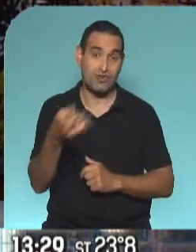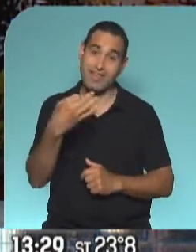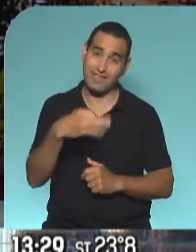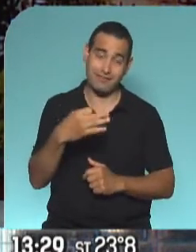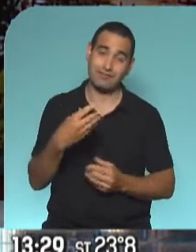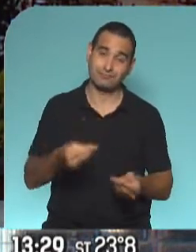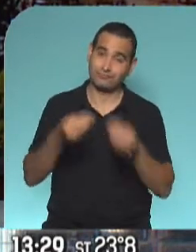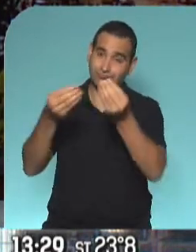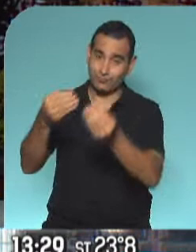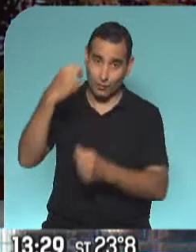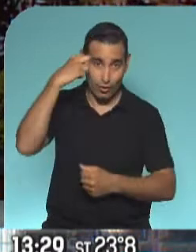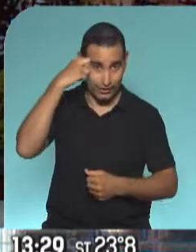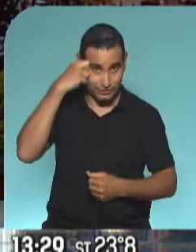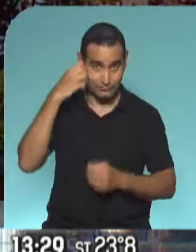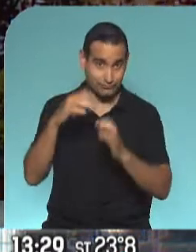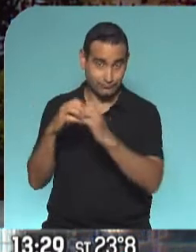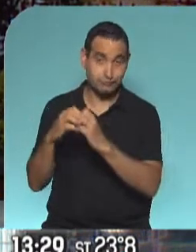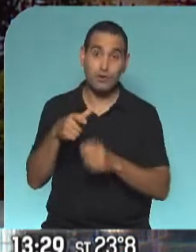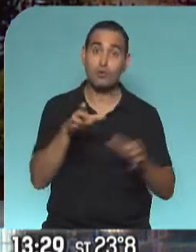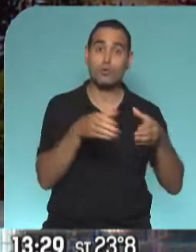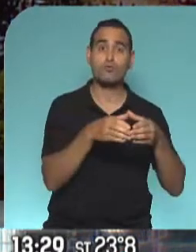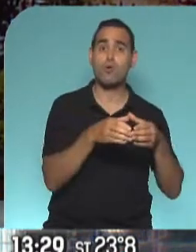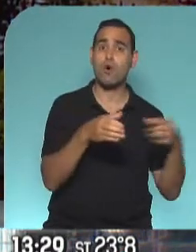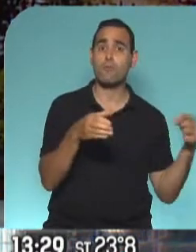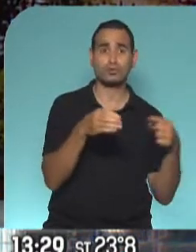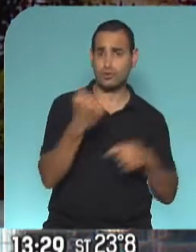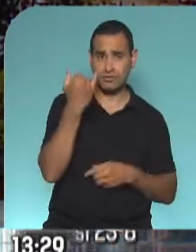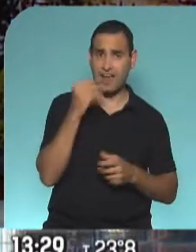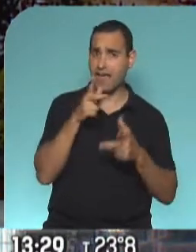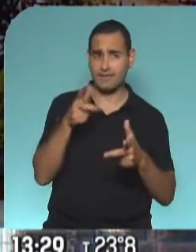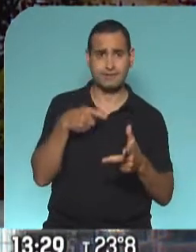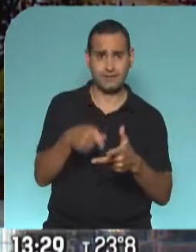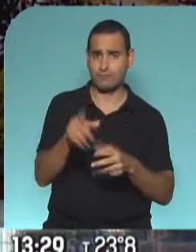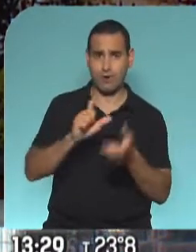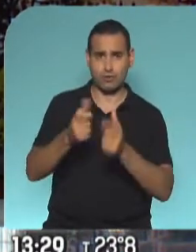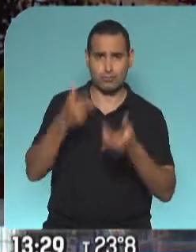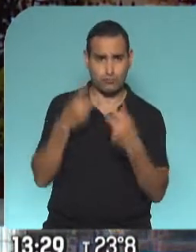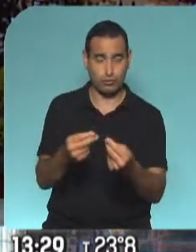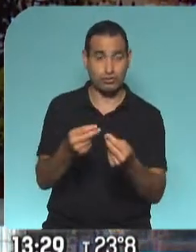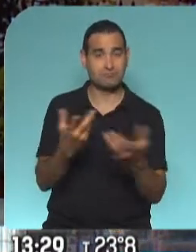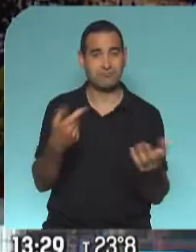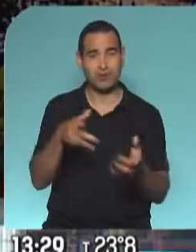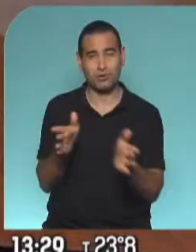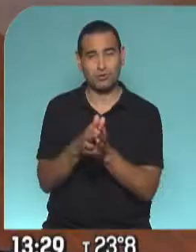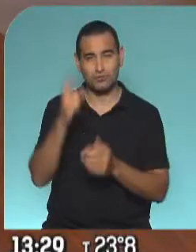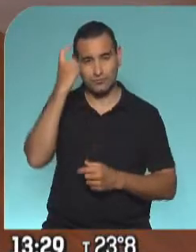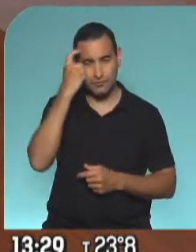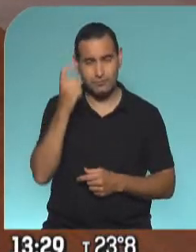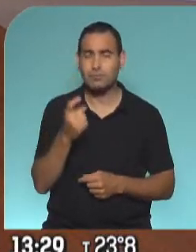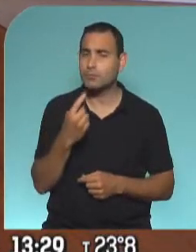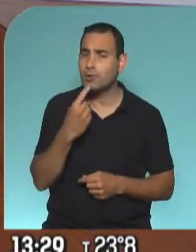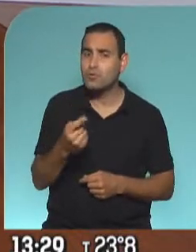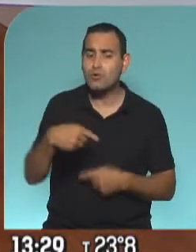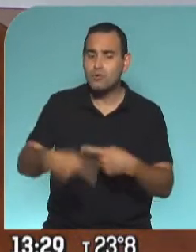por el Parlamento. Entre tanto, la oposición ya manifestó que lo rechaza. Estamos con Raúl de la Torre. Rulo, a ver, ¿cómo